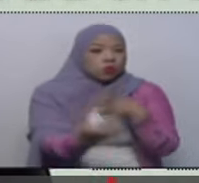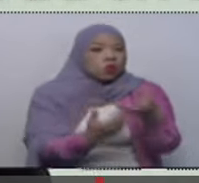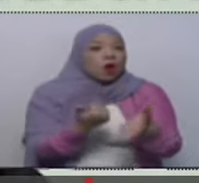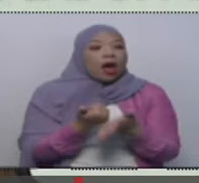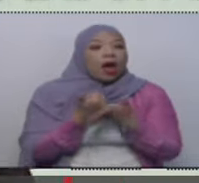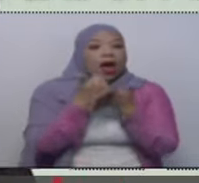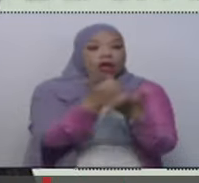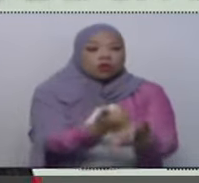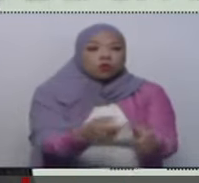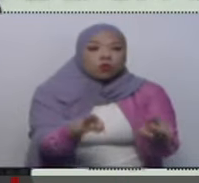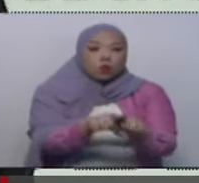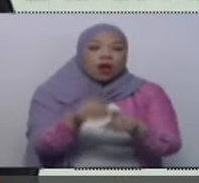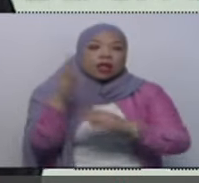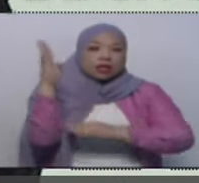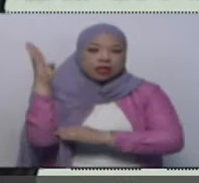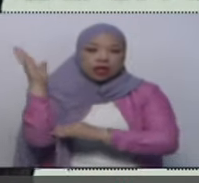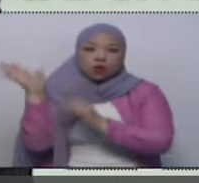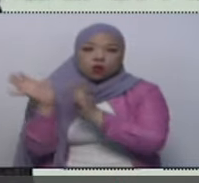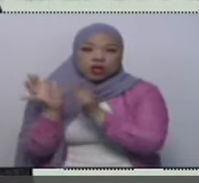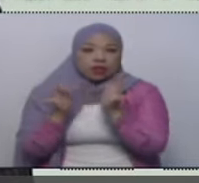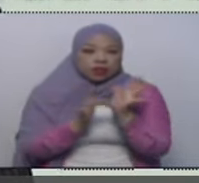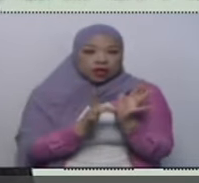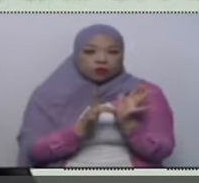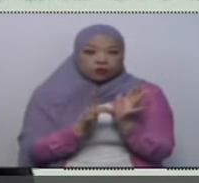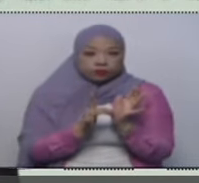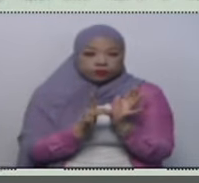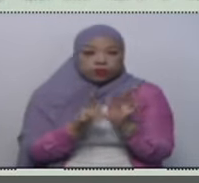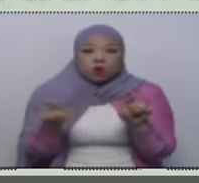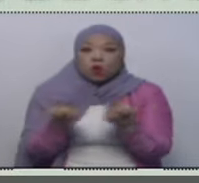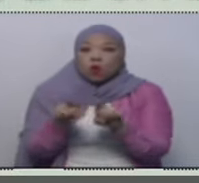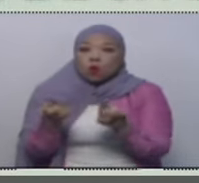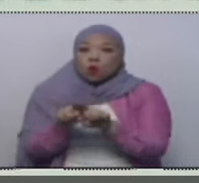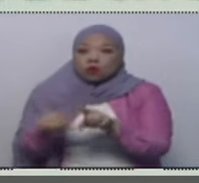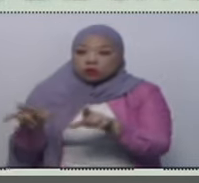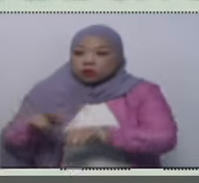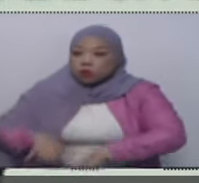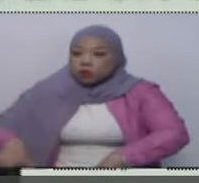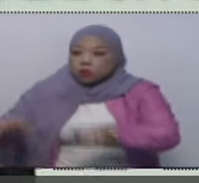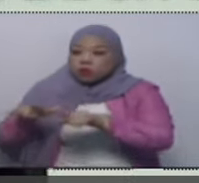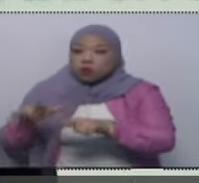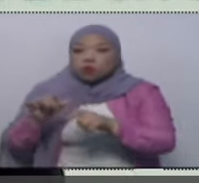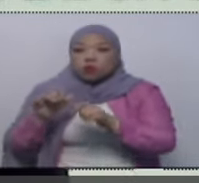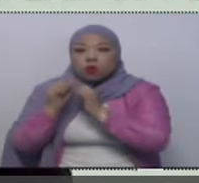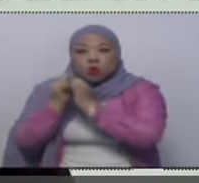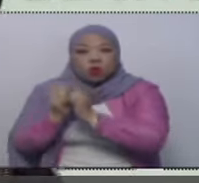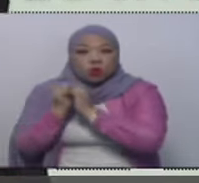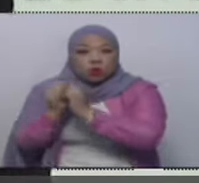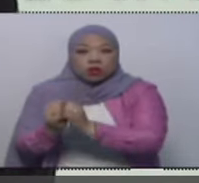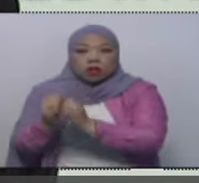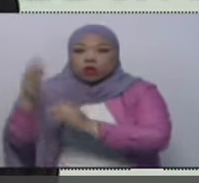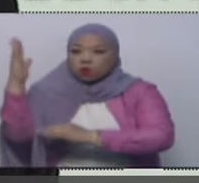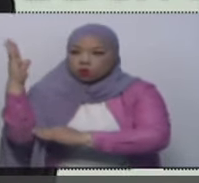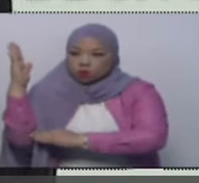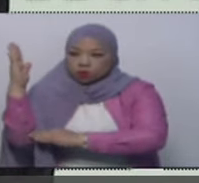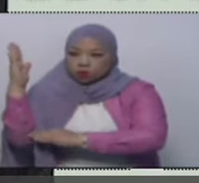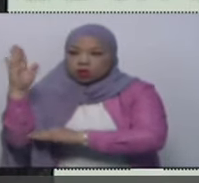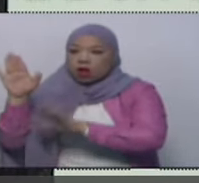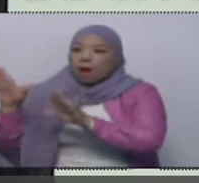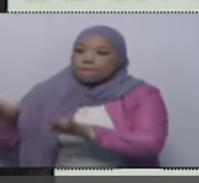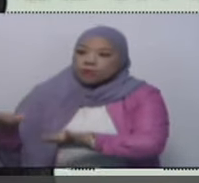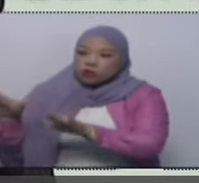que iglesia de los cristianos, igual que el templo de los troazos, igual que la mezquita de los